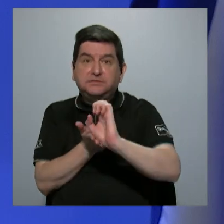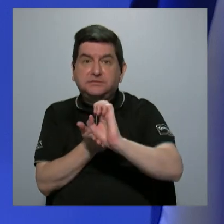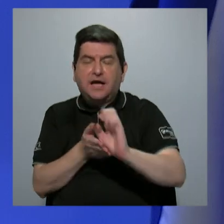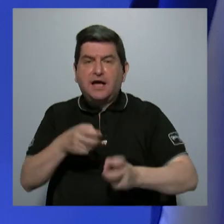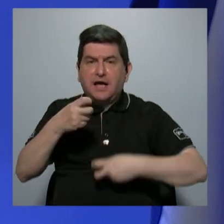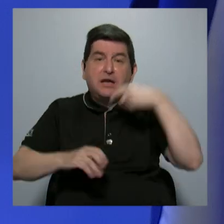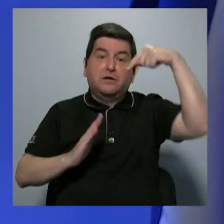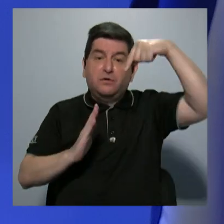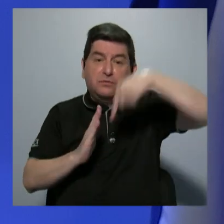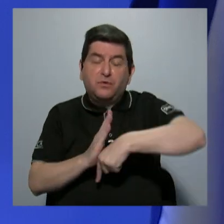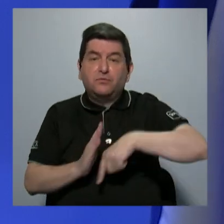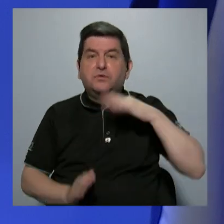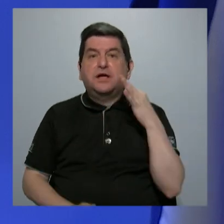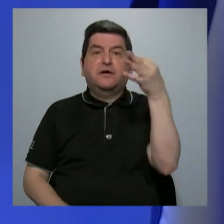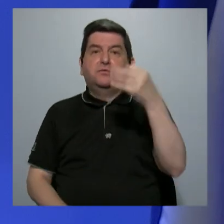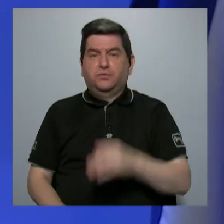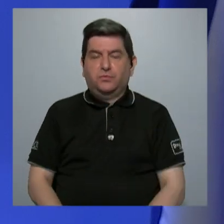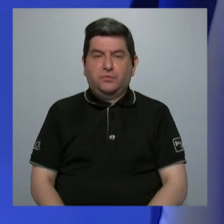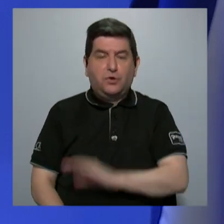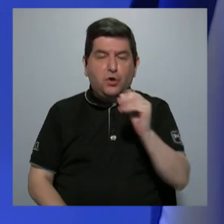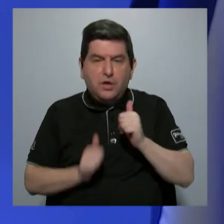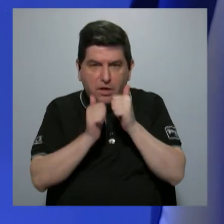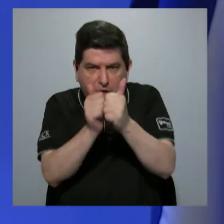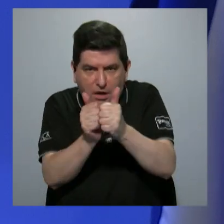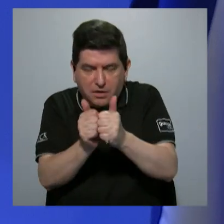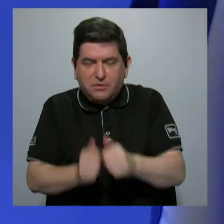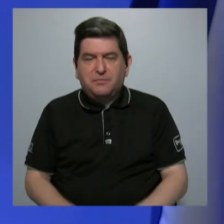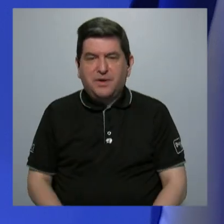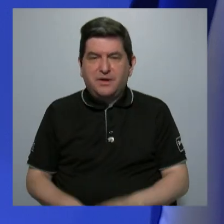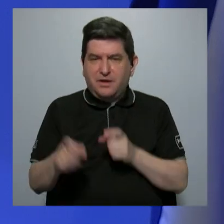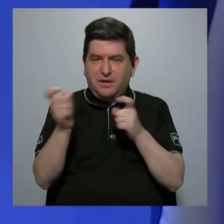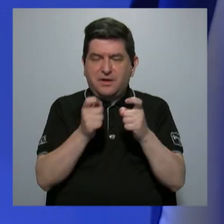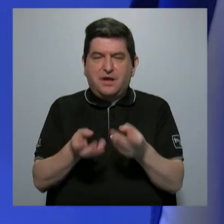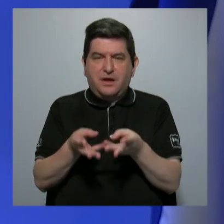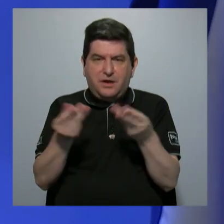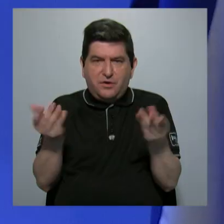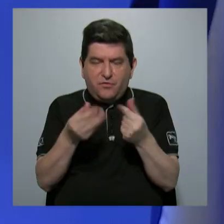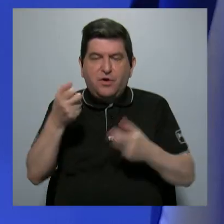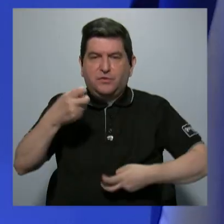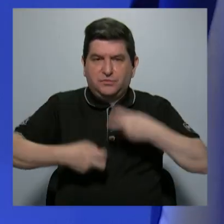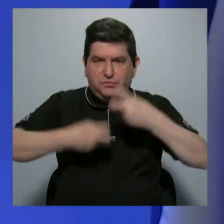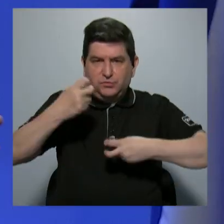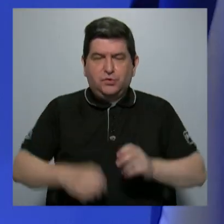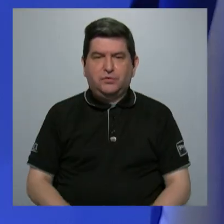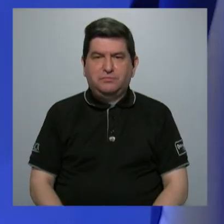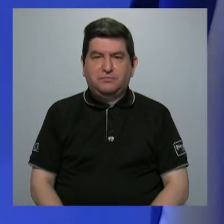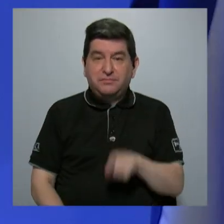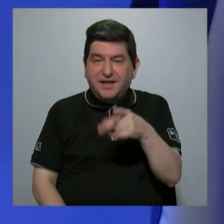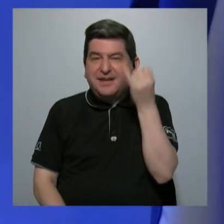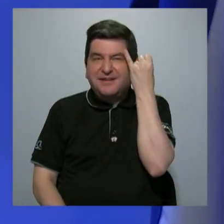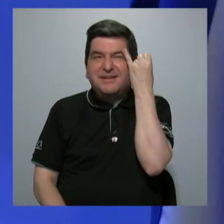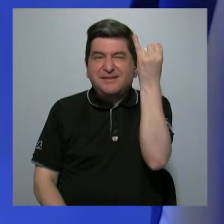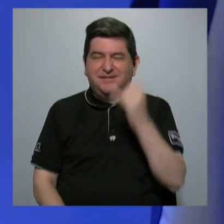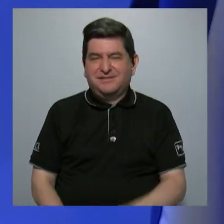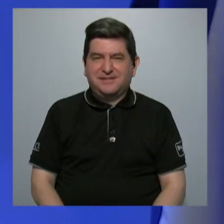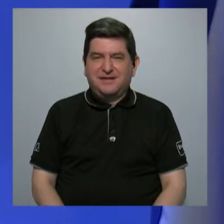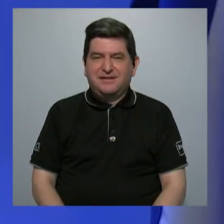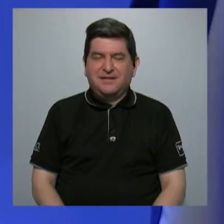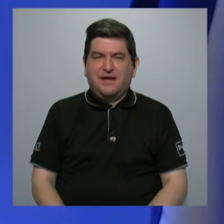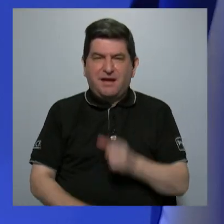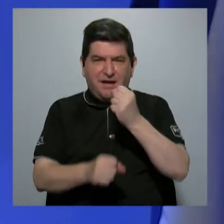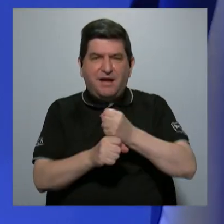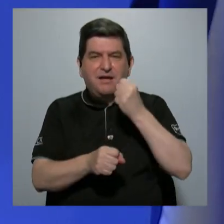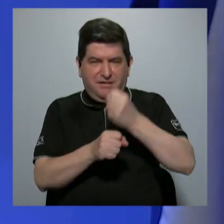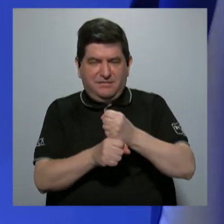crisis futuras y acompañar a la administración en la resolución de problemas. Creo que en ese sentido esa es la operación.